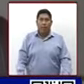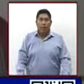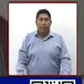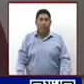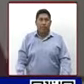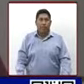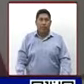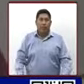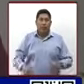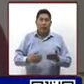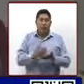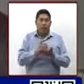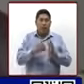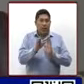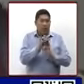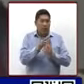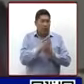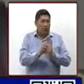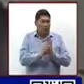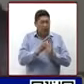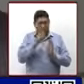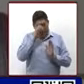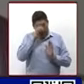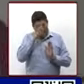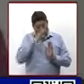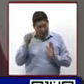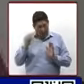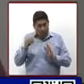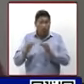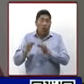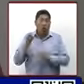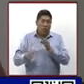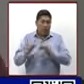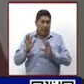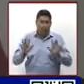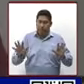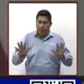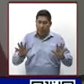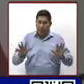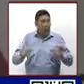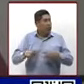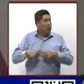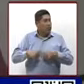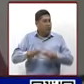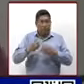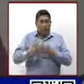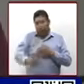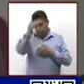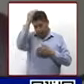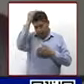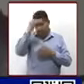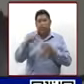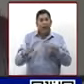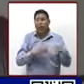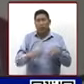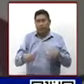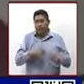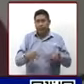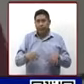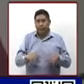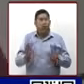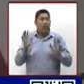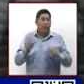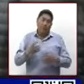La parte constitución y la de justicia tienen que continuar nomás con el procedimiento que están realizando.